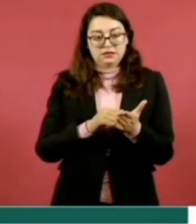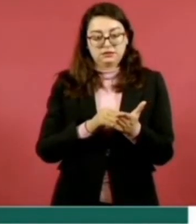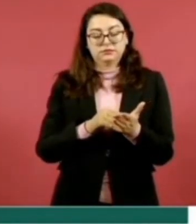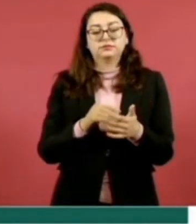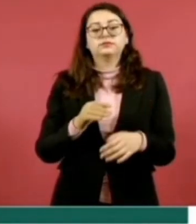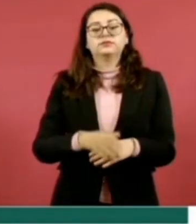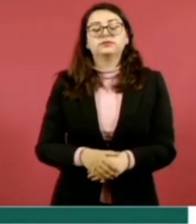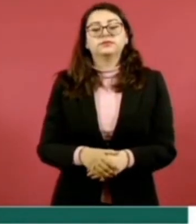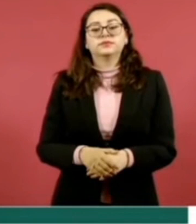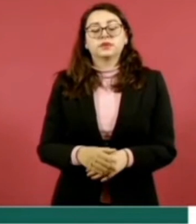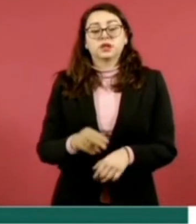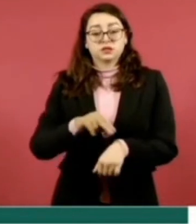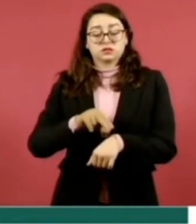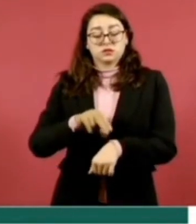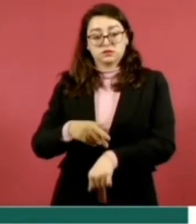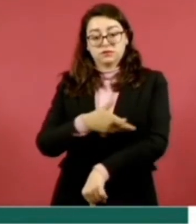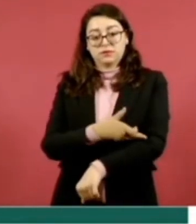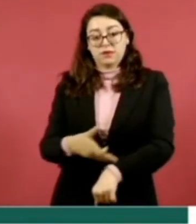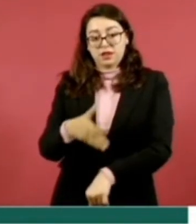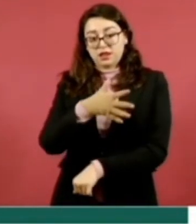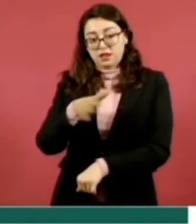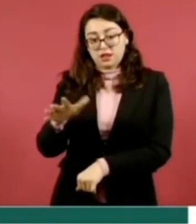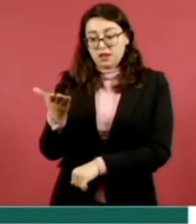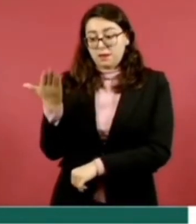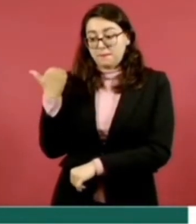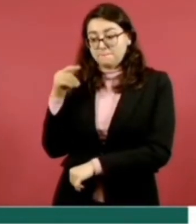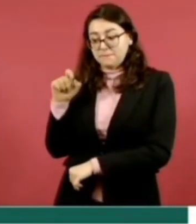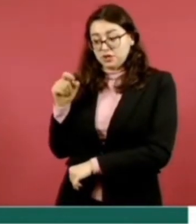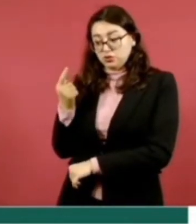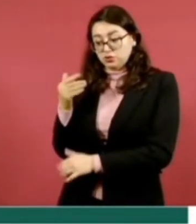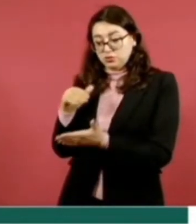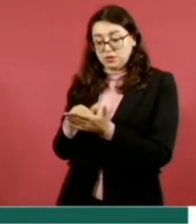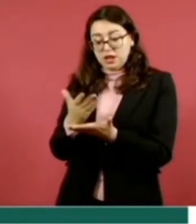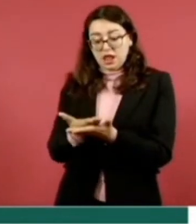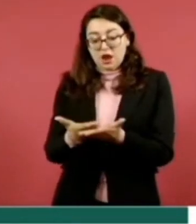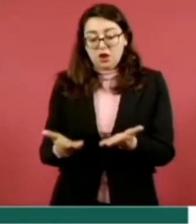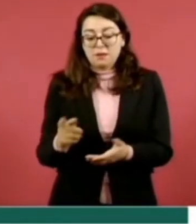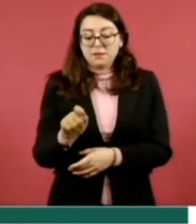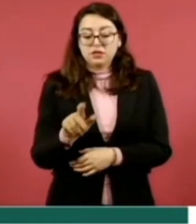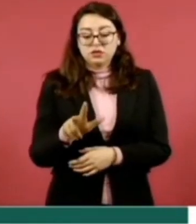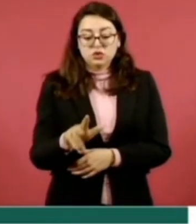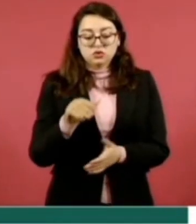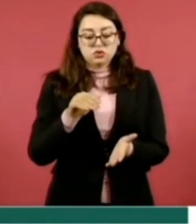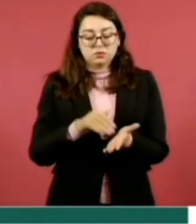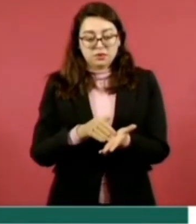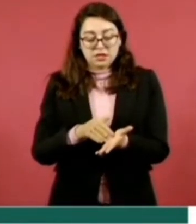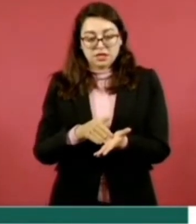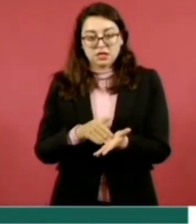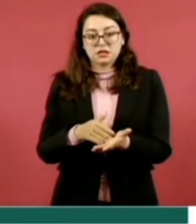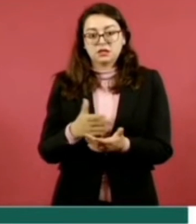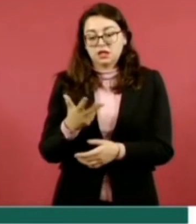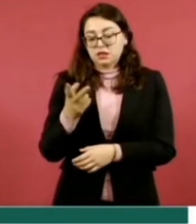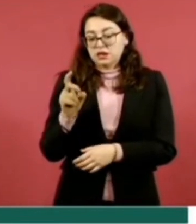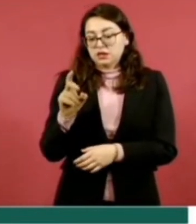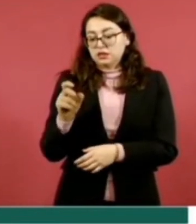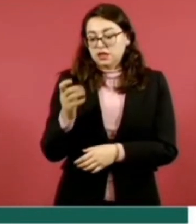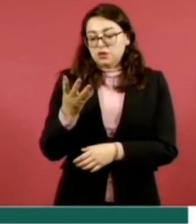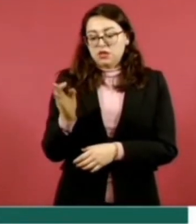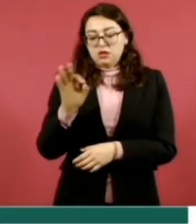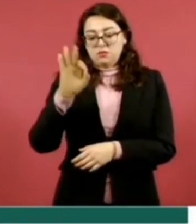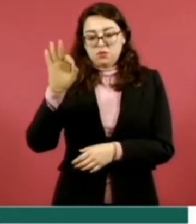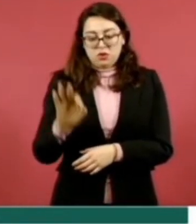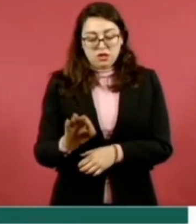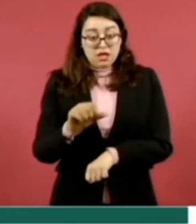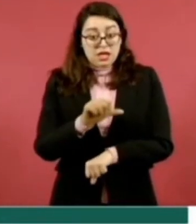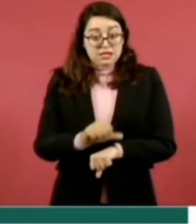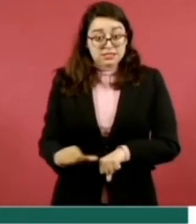en un mes. En consultas de medicina familiar, de 21,000 a 28,000 consultas de medicina familiar, un incremento del 34%, y